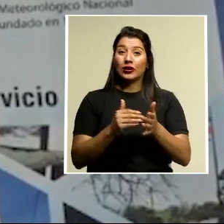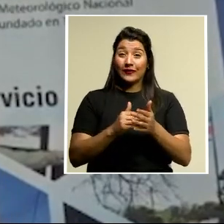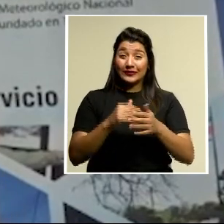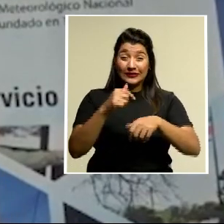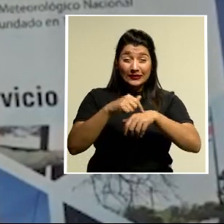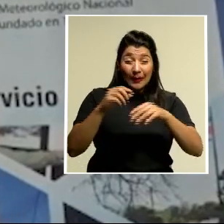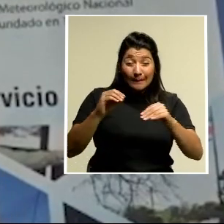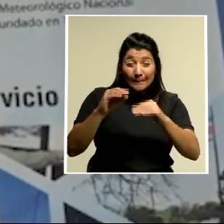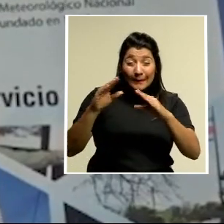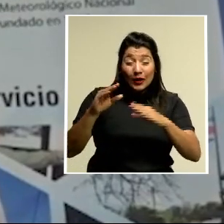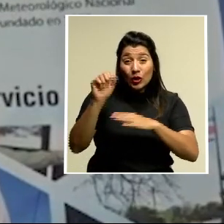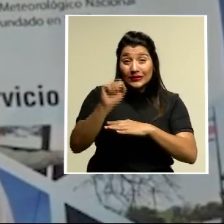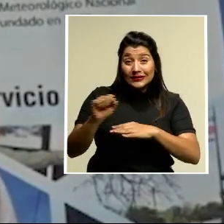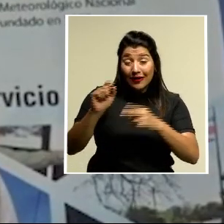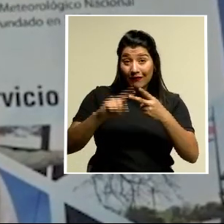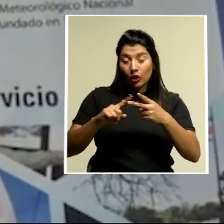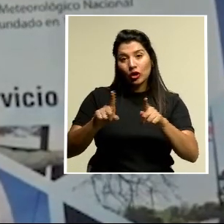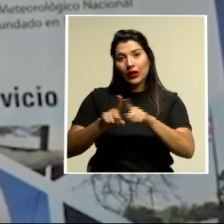responsabilidades.